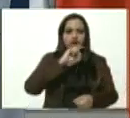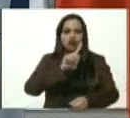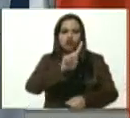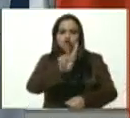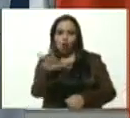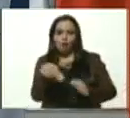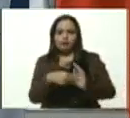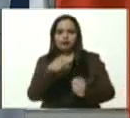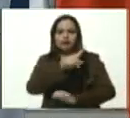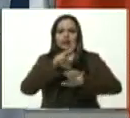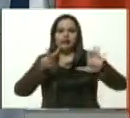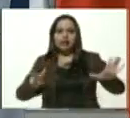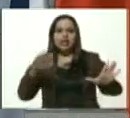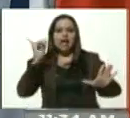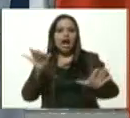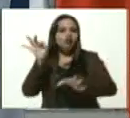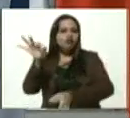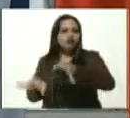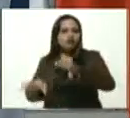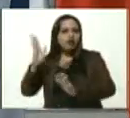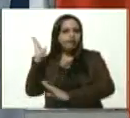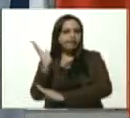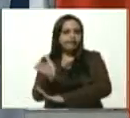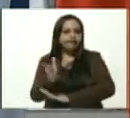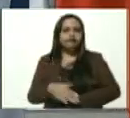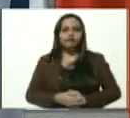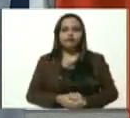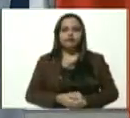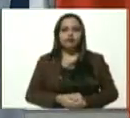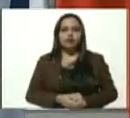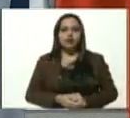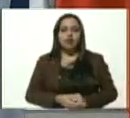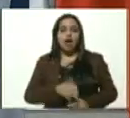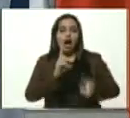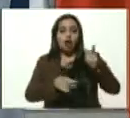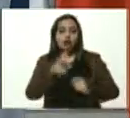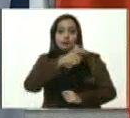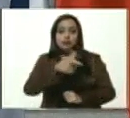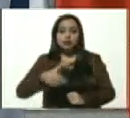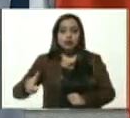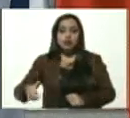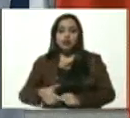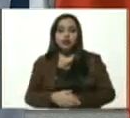2017 ha judicializado por parte de algunos agentes del